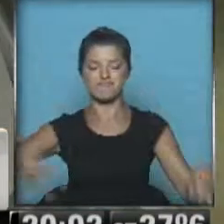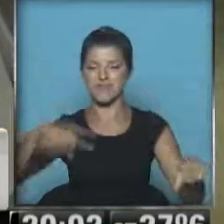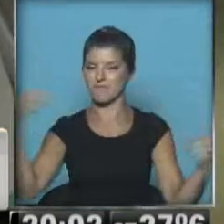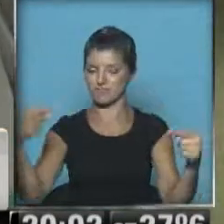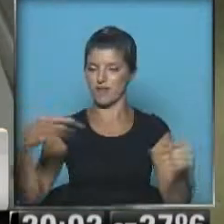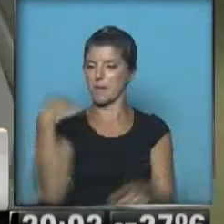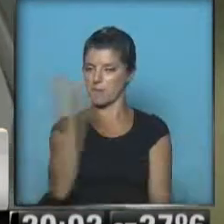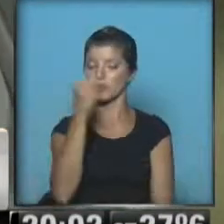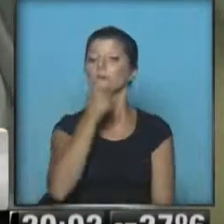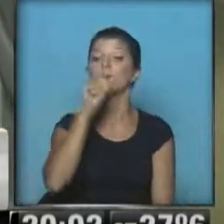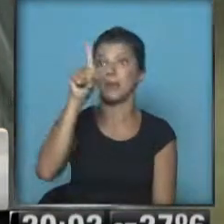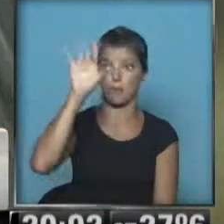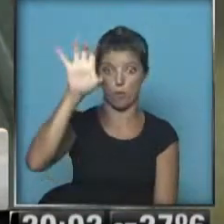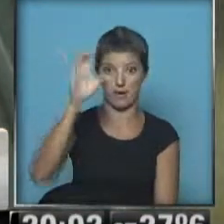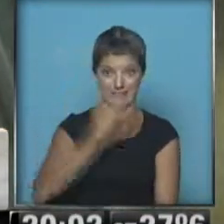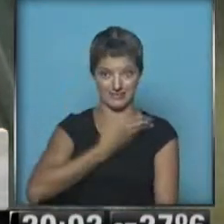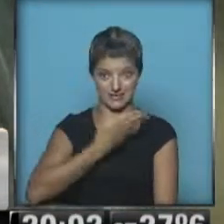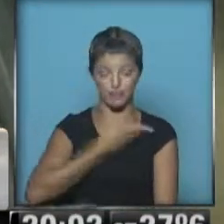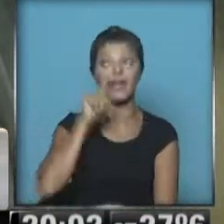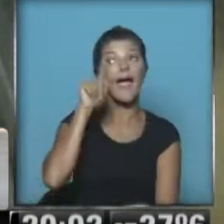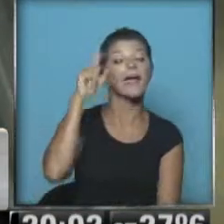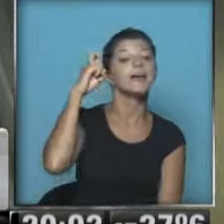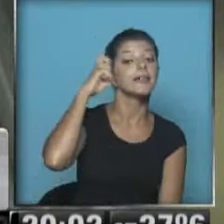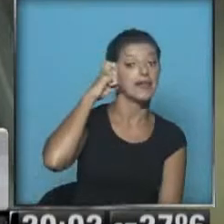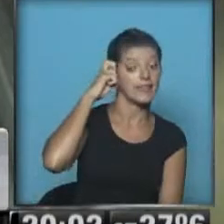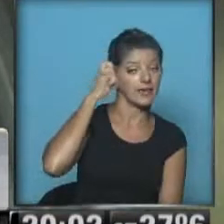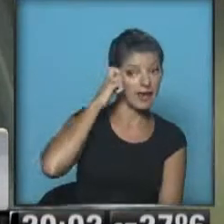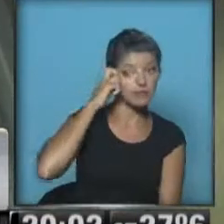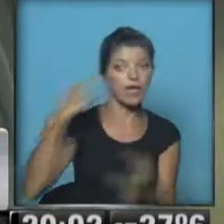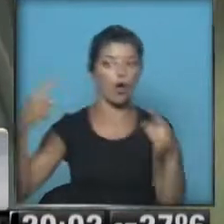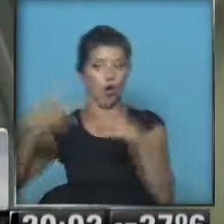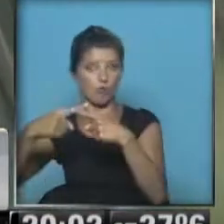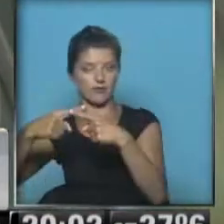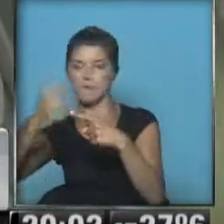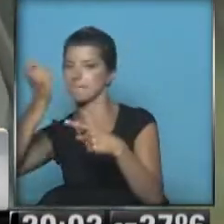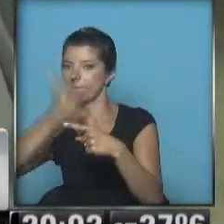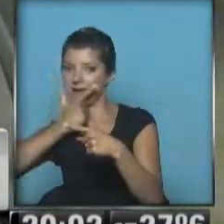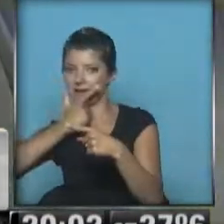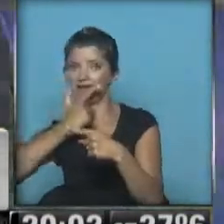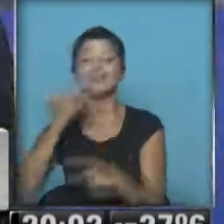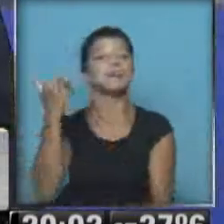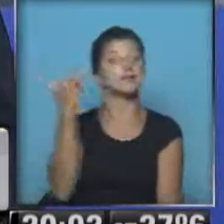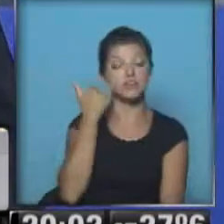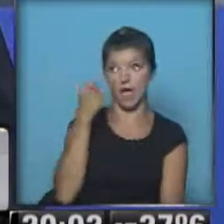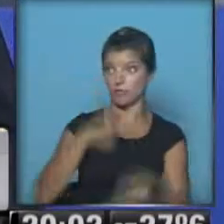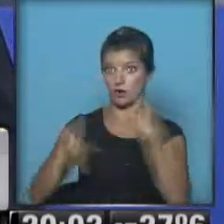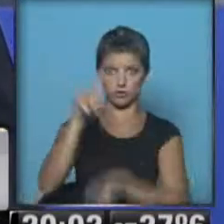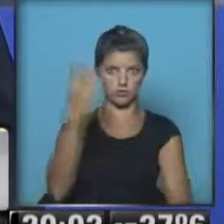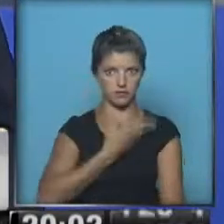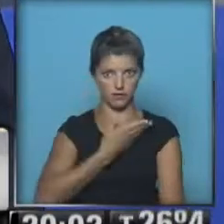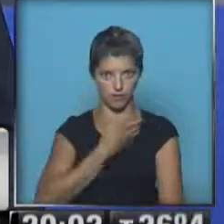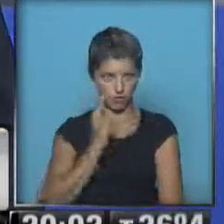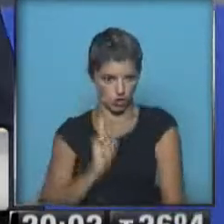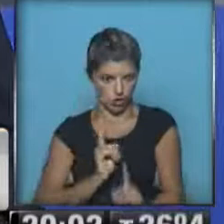Fe, donde el radicalismo va a ser oposición a Macri, y ya los dirigentes de Santa Fe han dicho que eso no lo